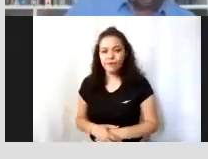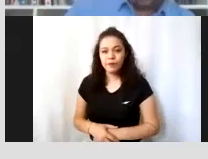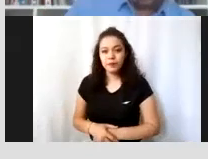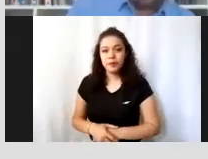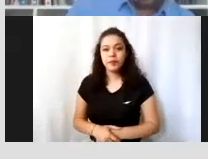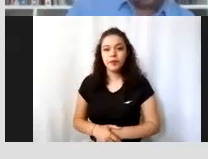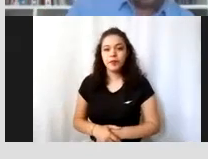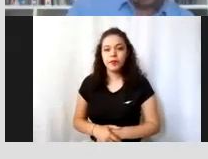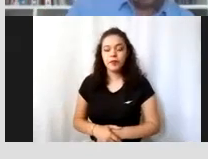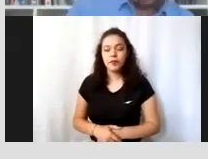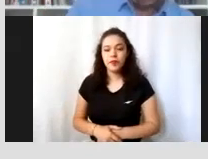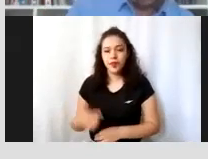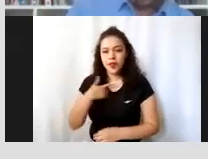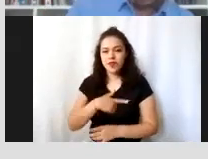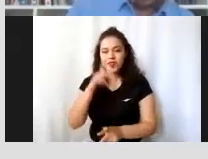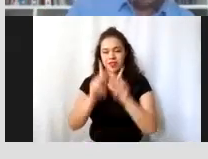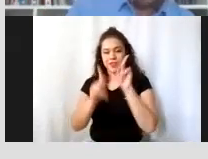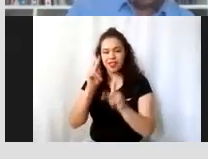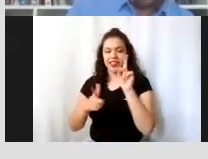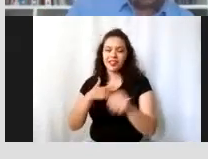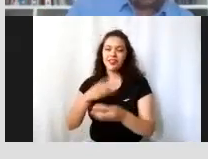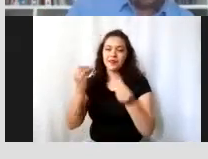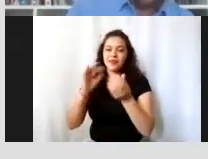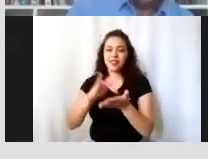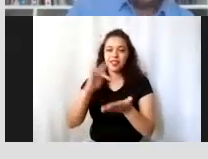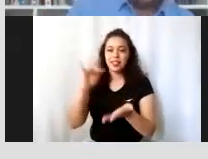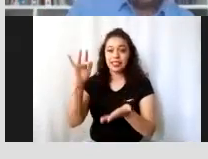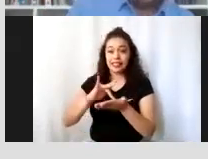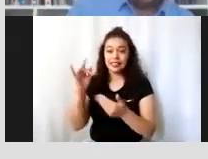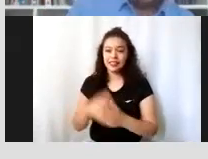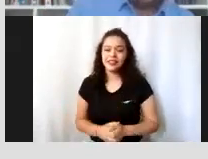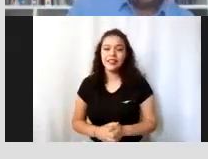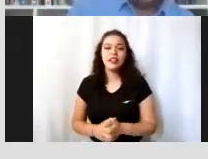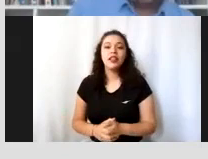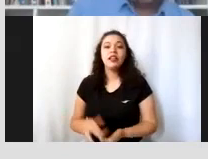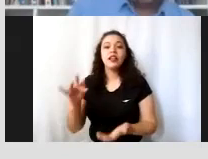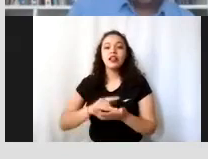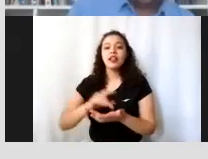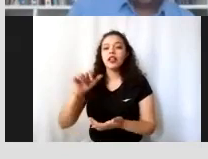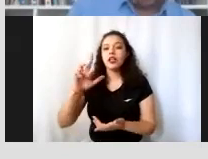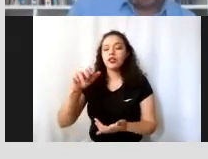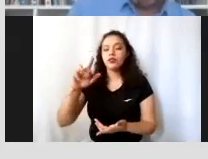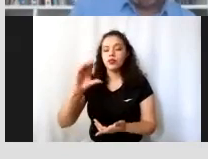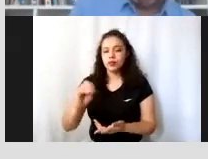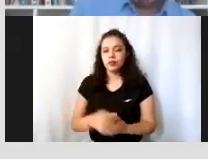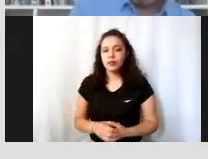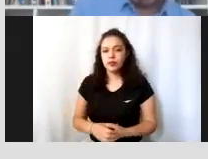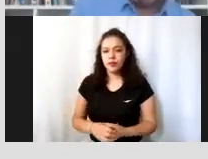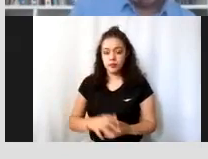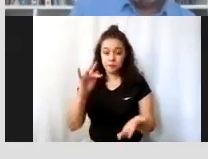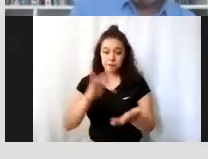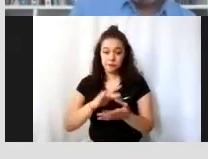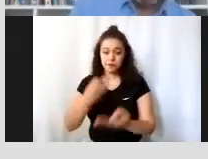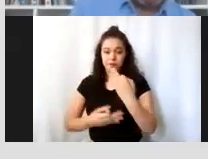órdenes, qué gusto haber platicado con ustedes. Muchas gracias. Gracias. Gracias, Arturo. Gracias, gracias a